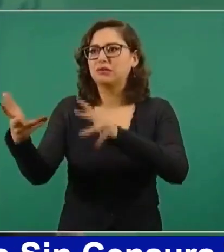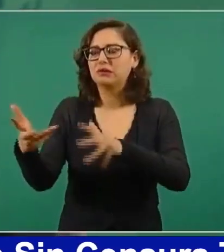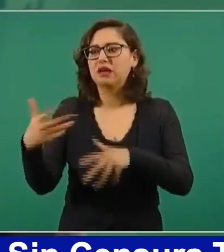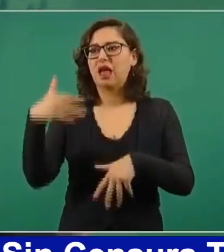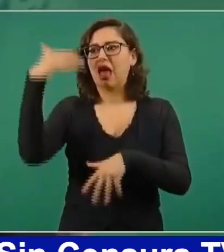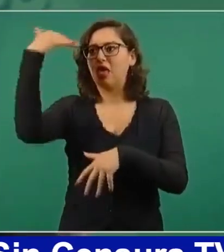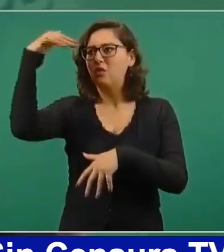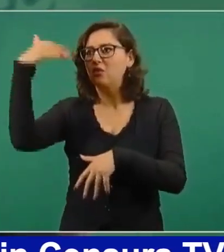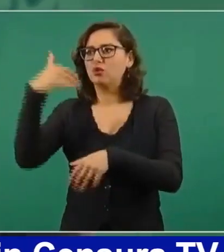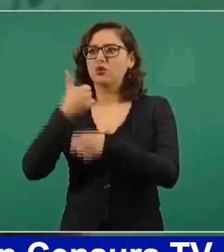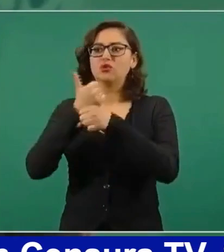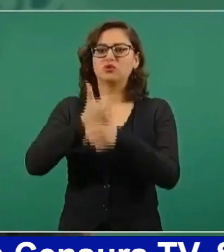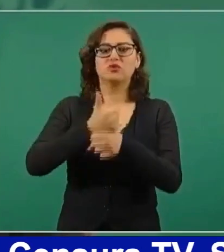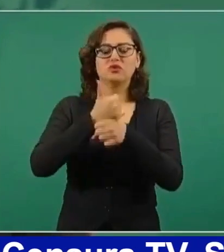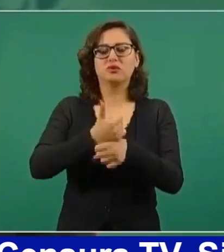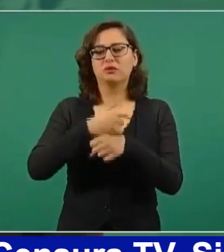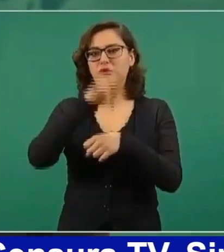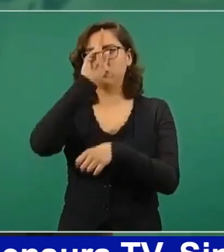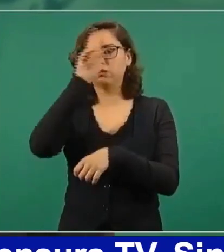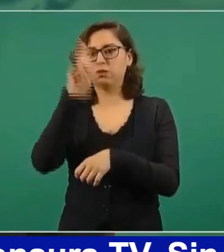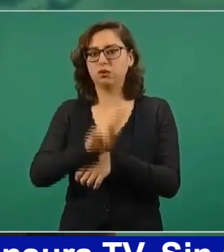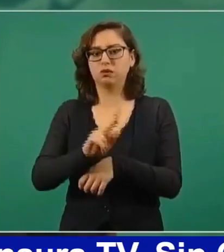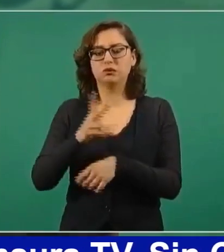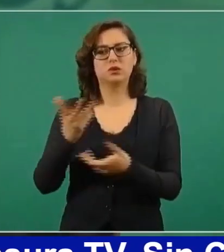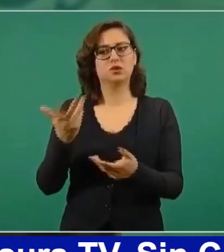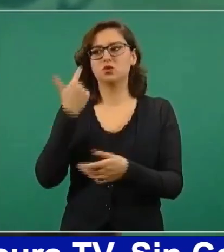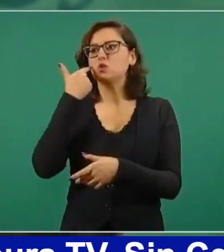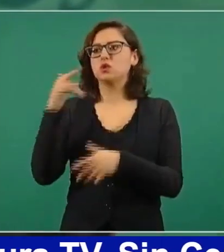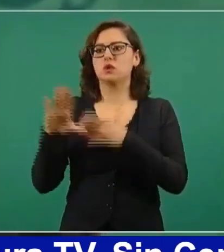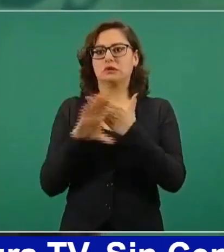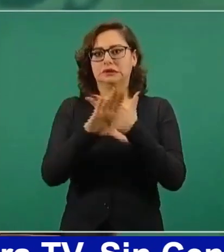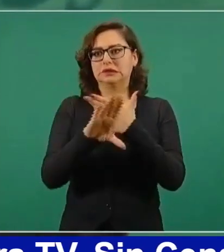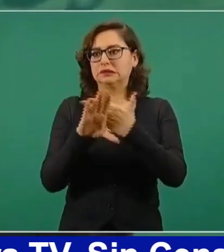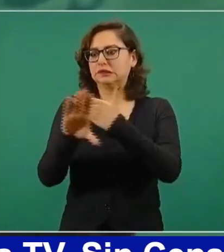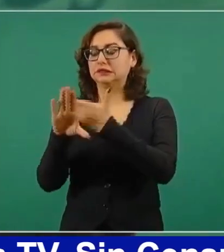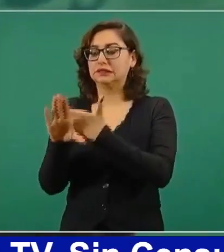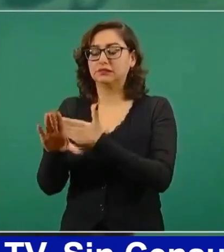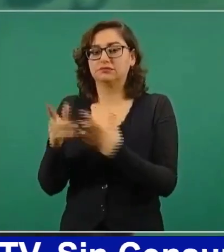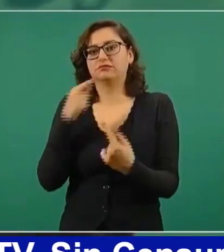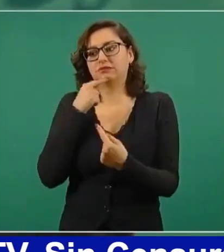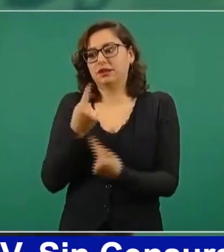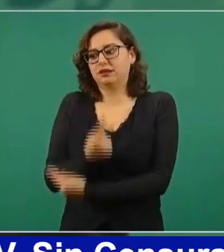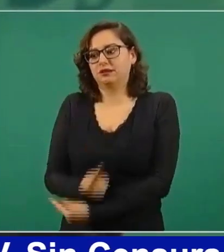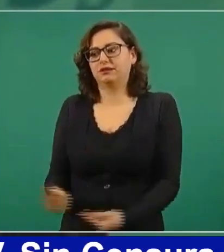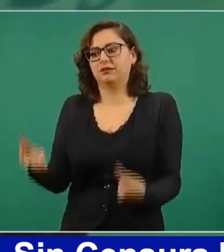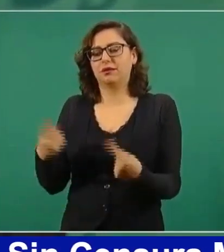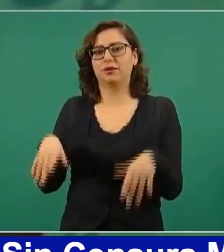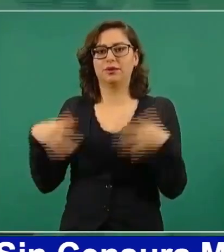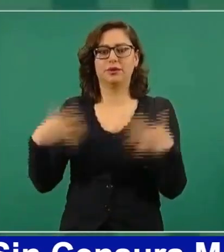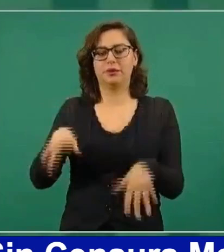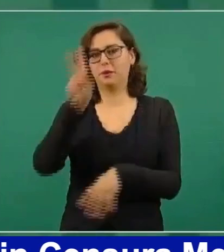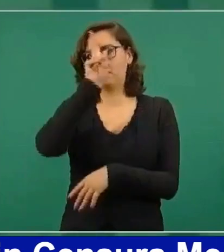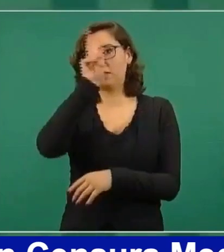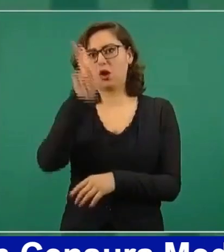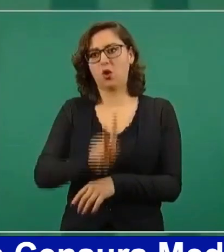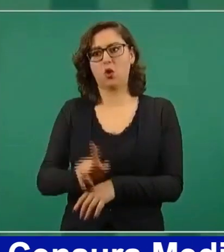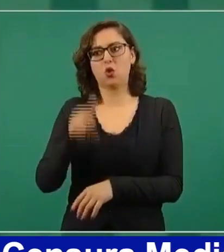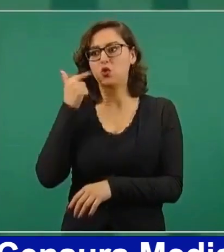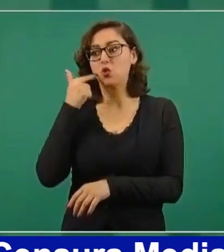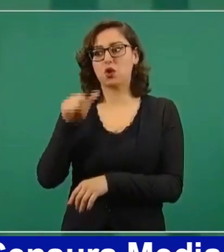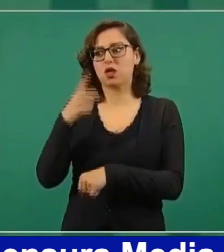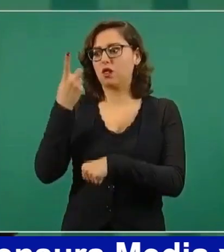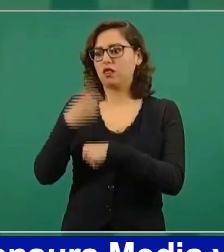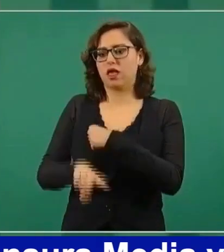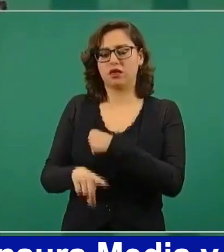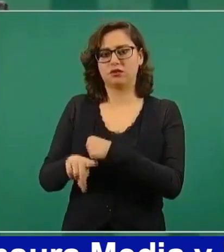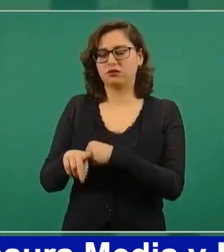adultos, menos para los niños, no lo queremos para nadie. Entonces, hemos tomado